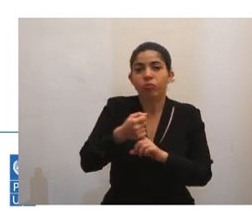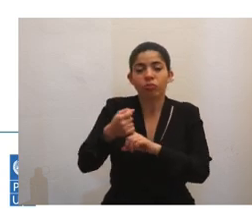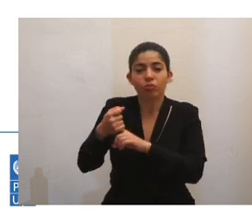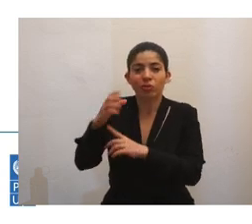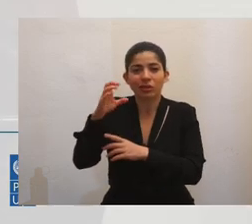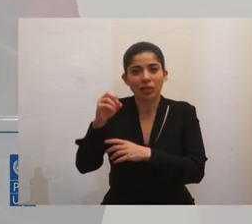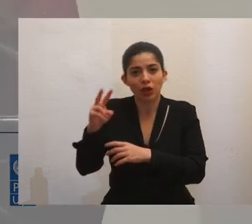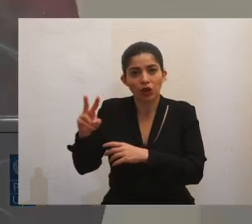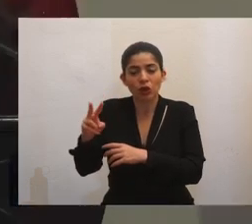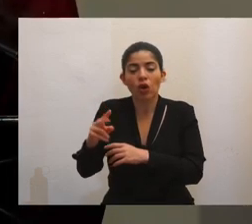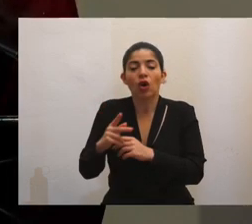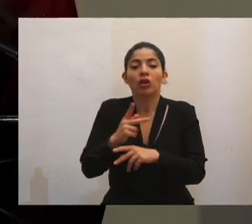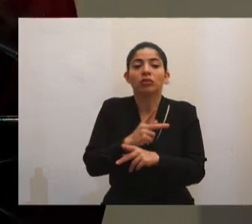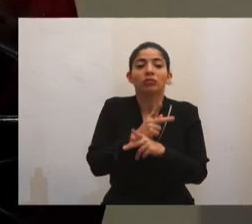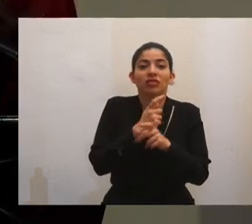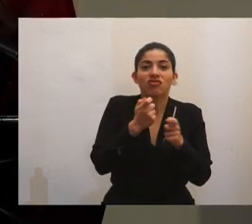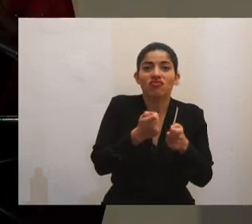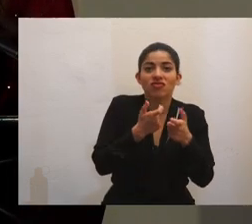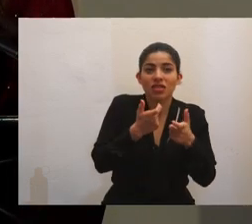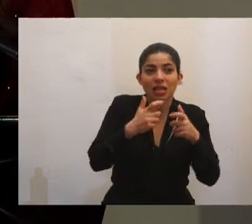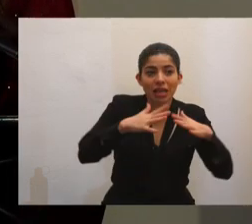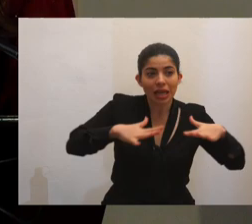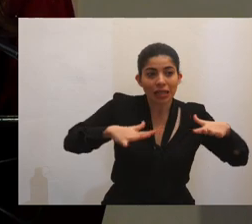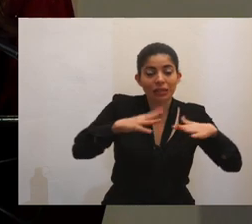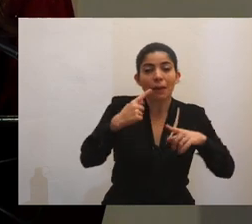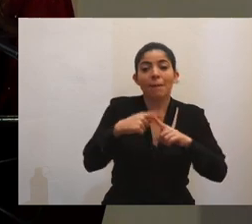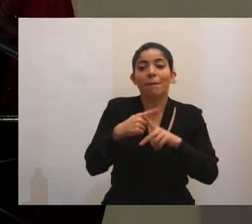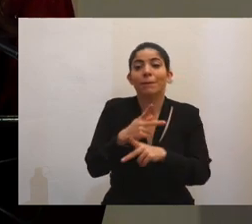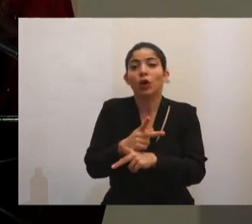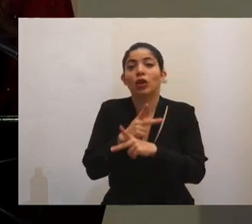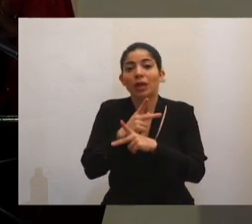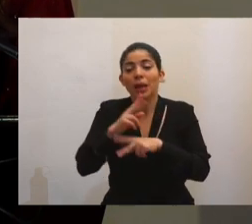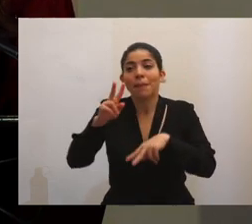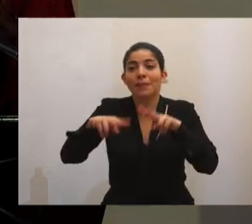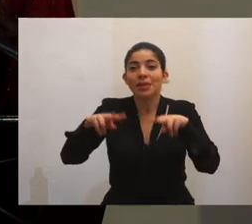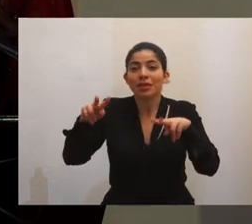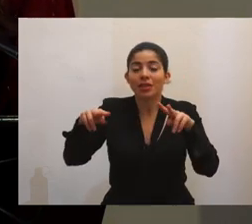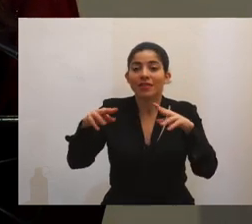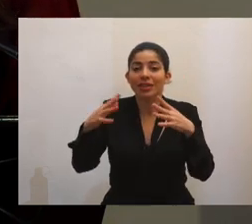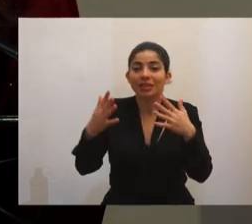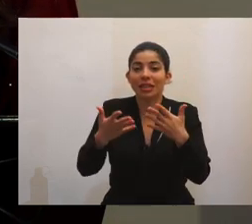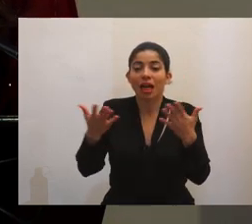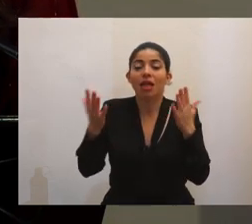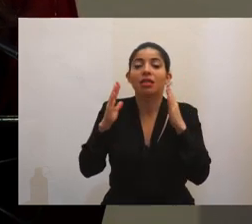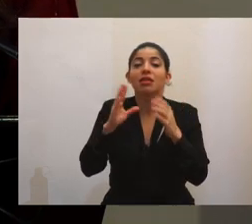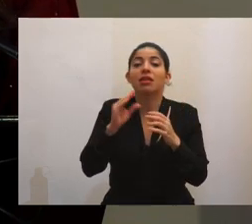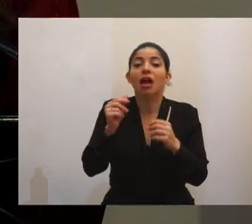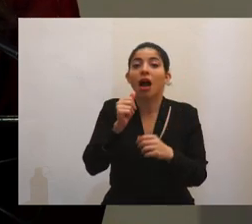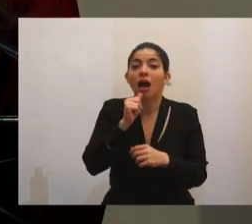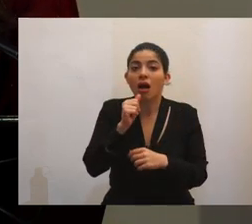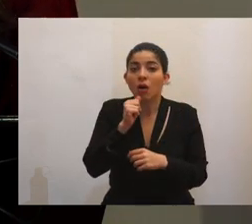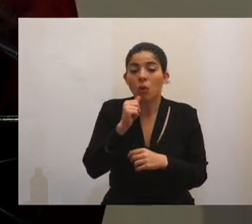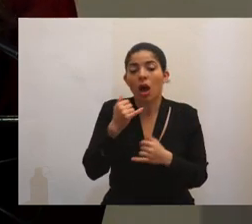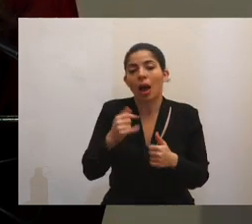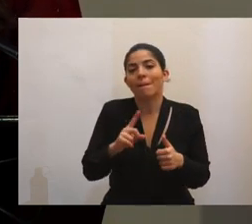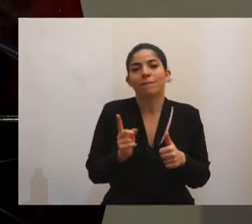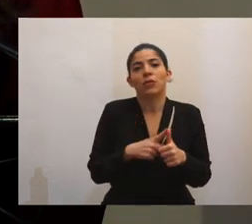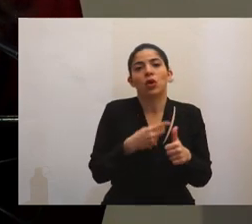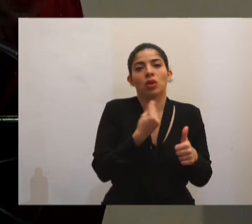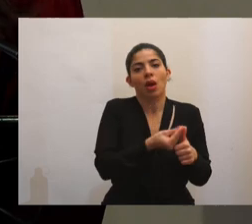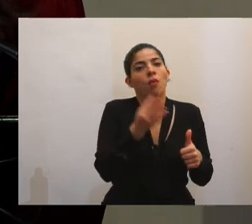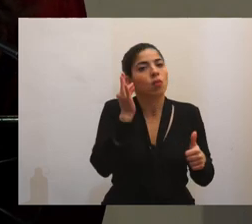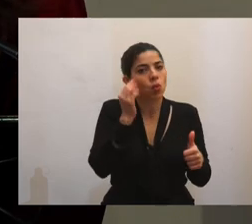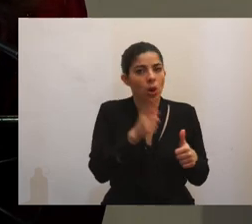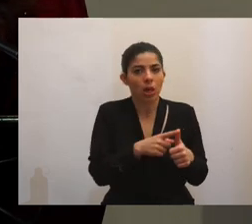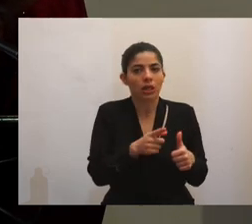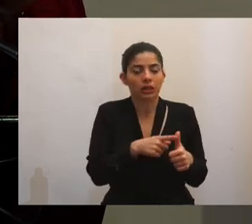la conservación de la belleza escénica y la protección de la biodiversidad y el agua. Vamos a dar prioridad a las mujeres,